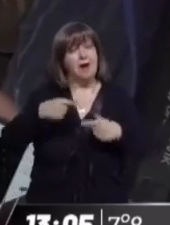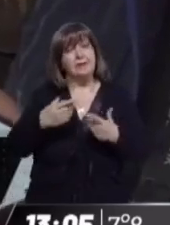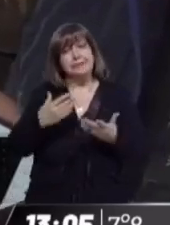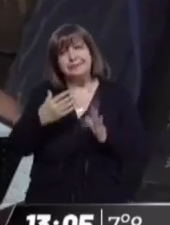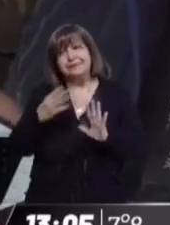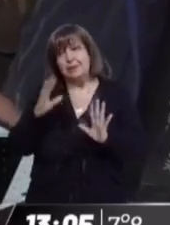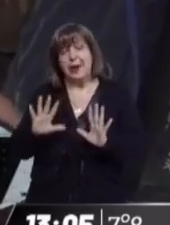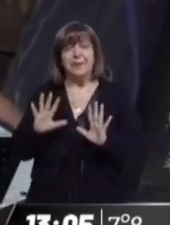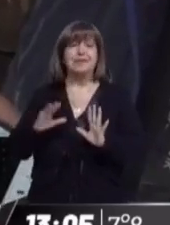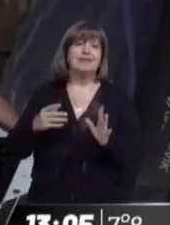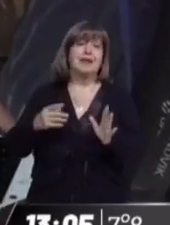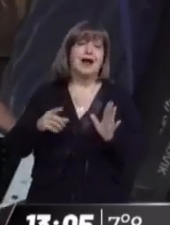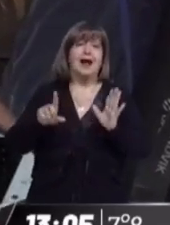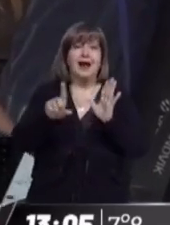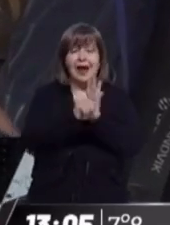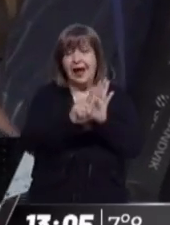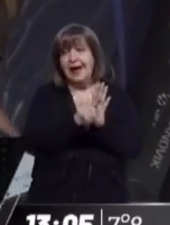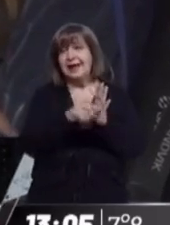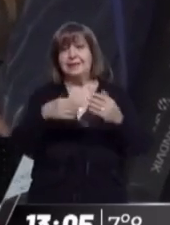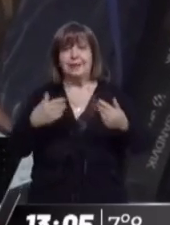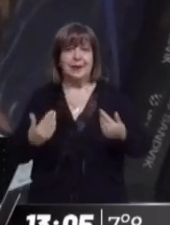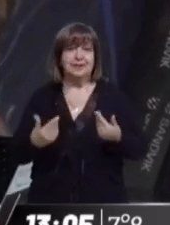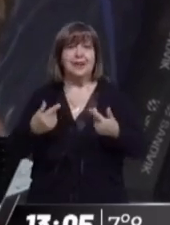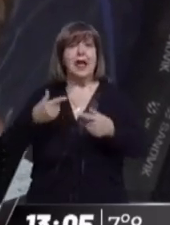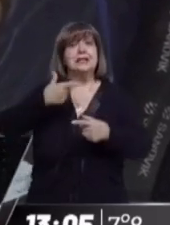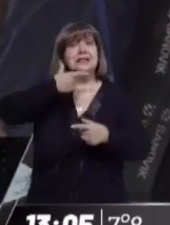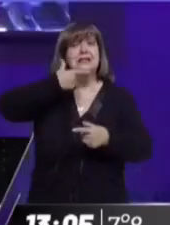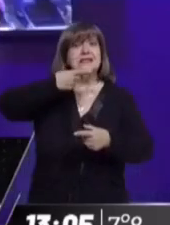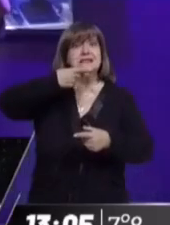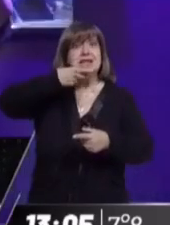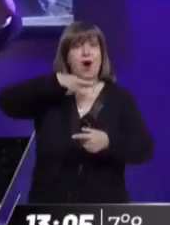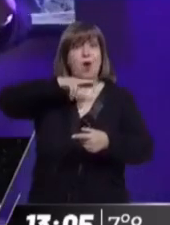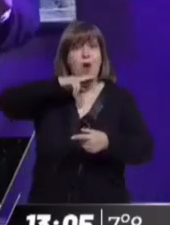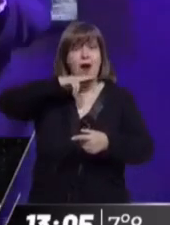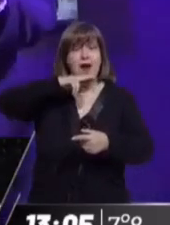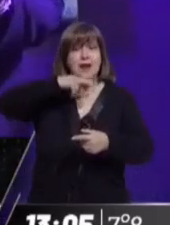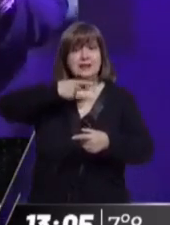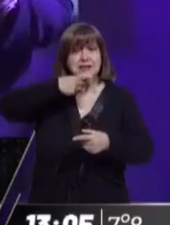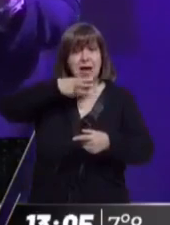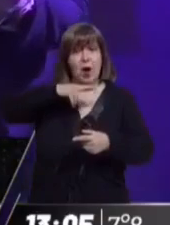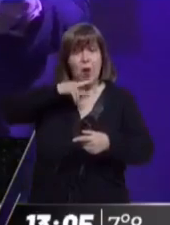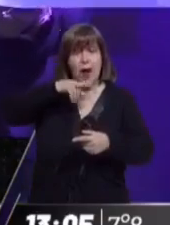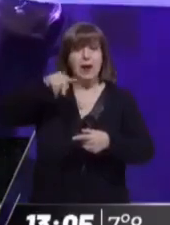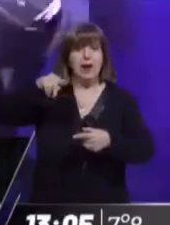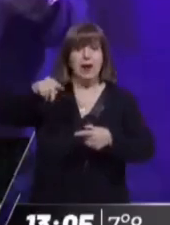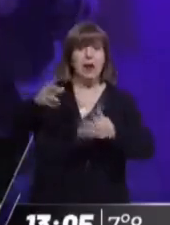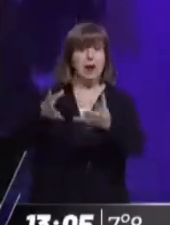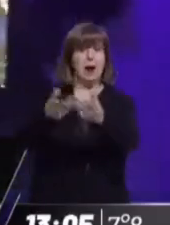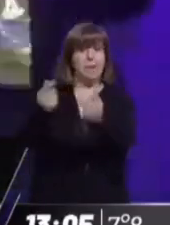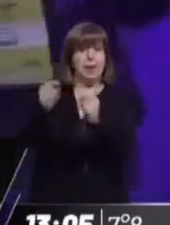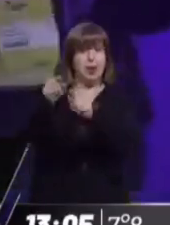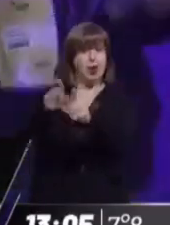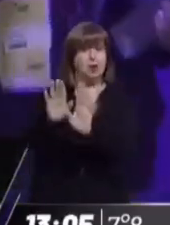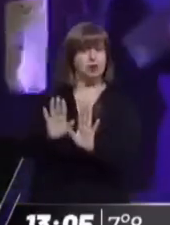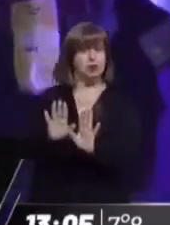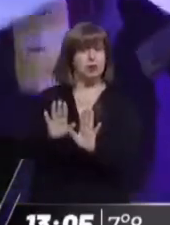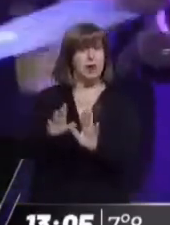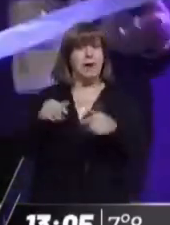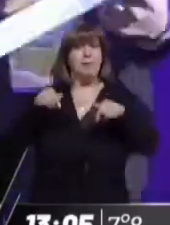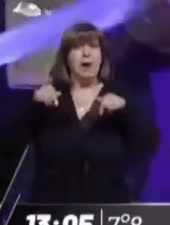si hubiésemos ganado esa oportunidad, como lo hizo San Juan, tampoco podríamos estar con proyectos de exploración porque las